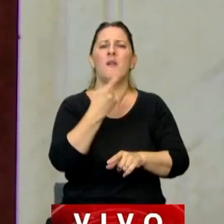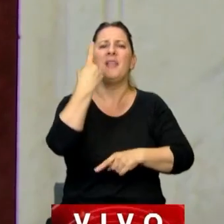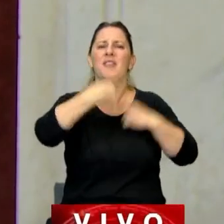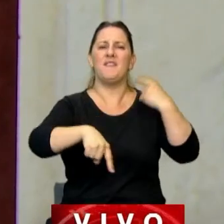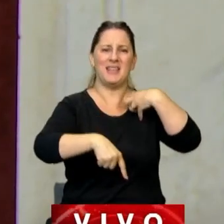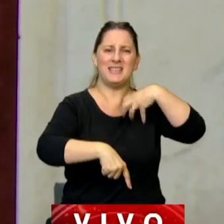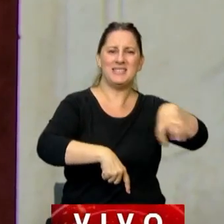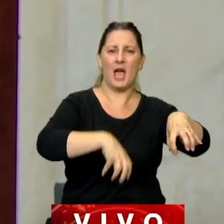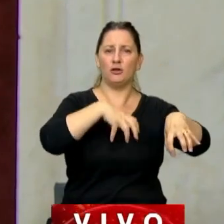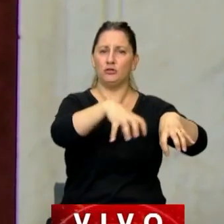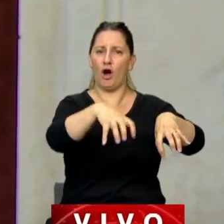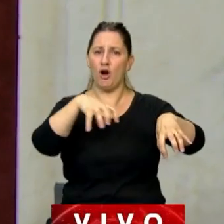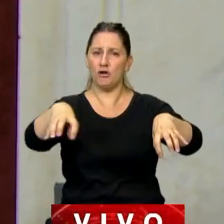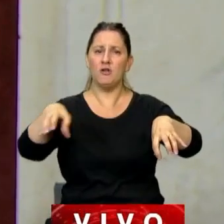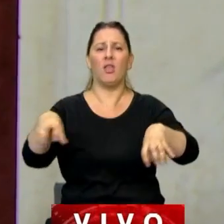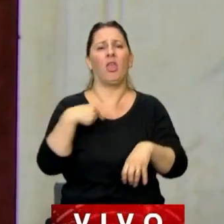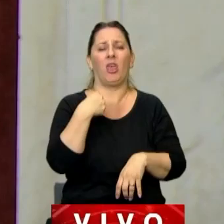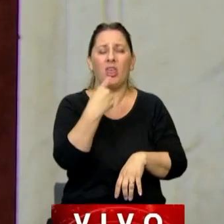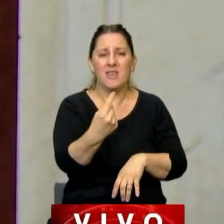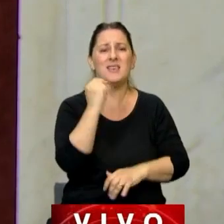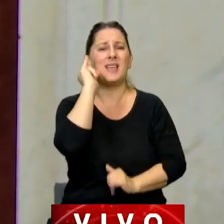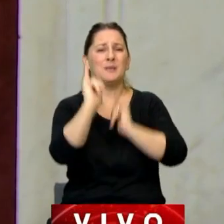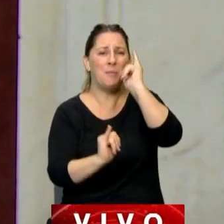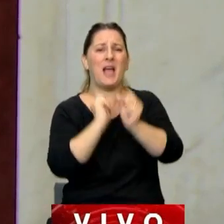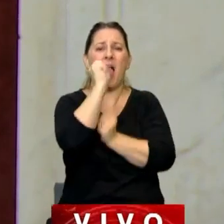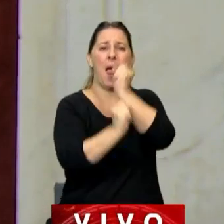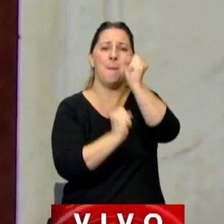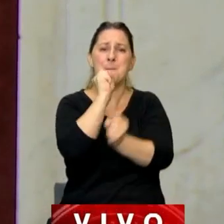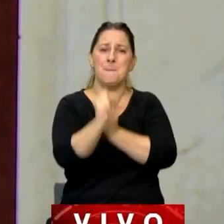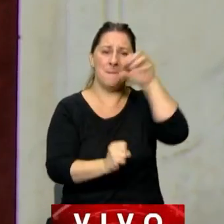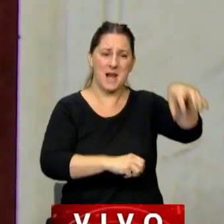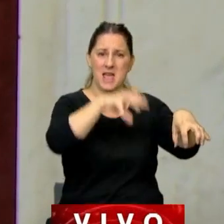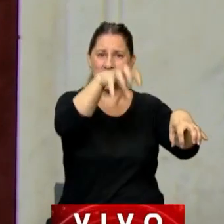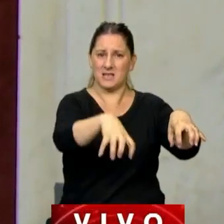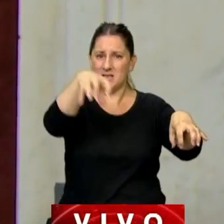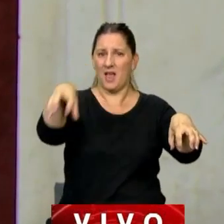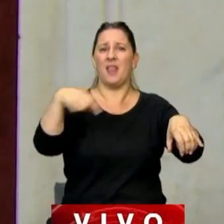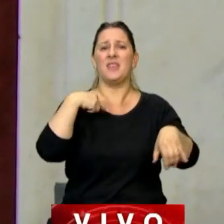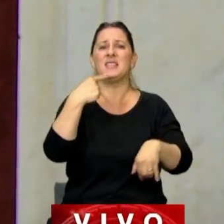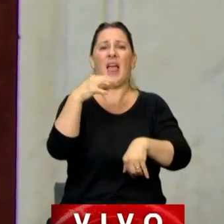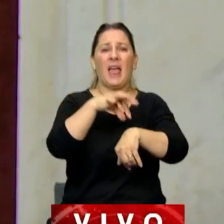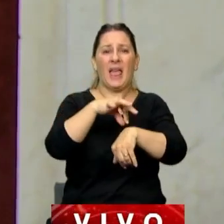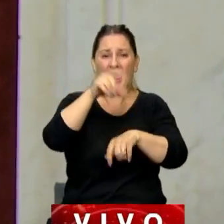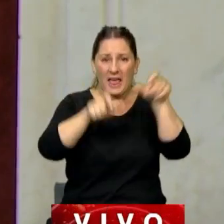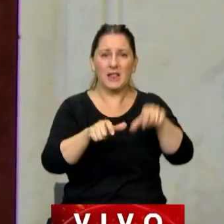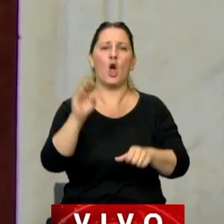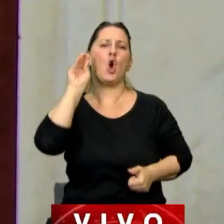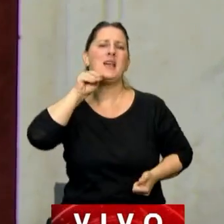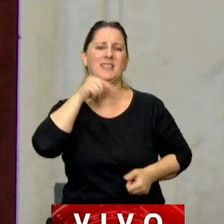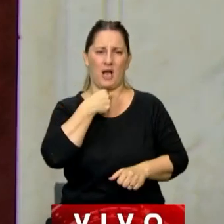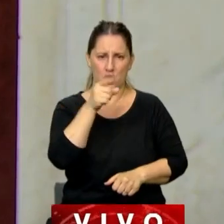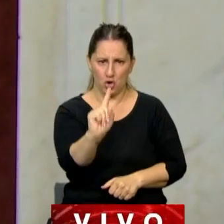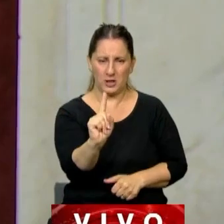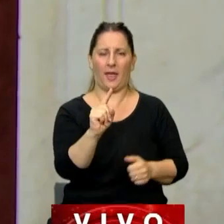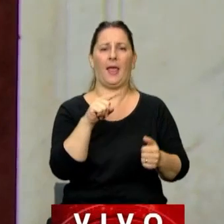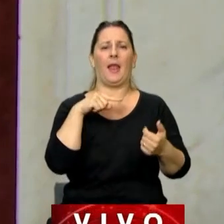distintos sectores que están planteando y empresas que cuentan que la gente no quiere hacer horas extras,